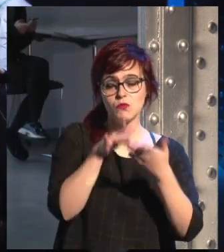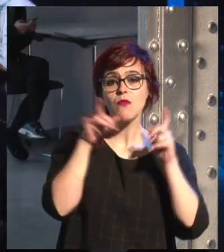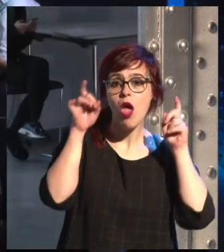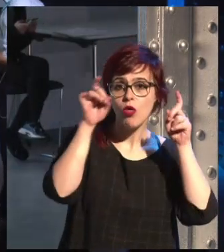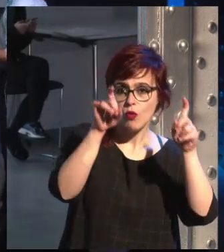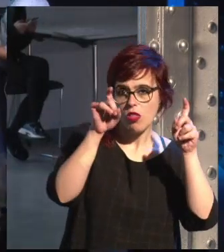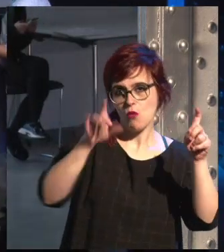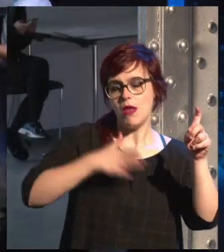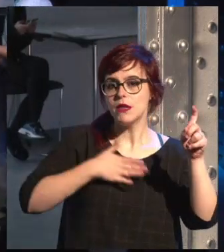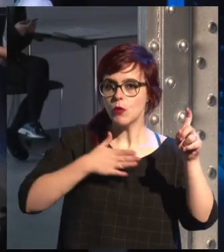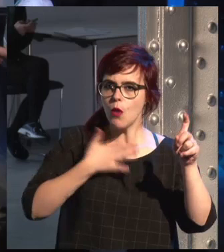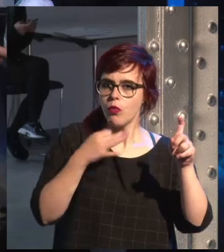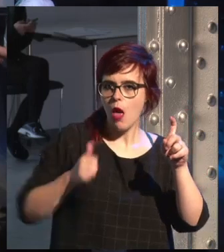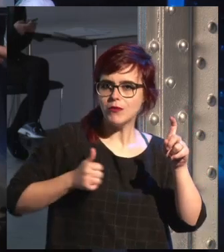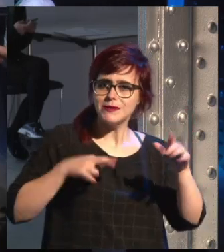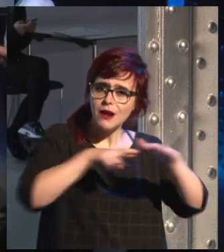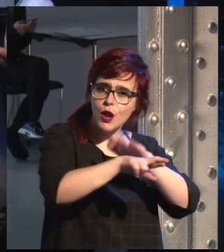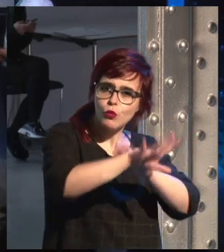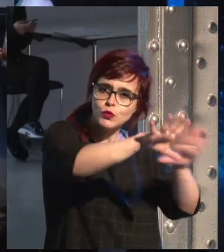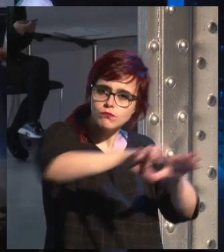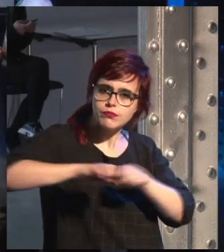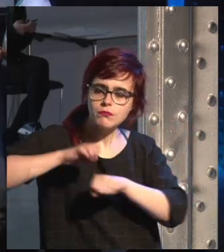educación patrimonial.